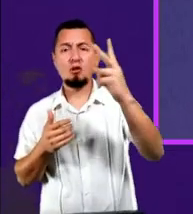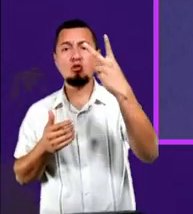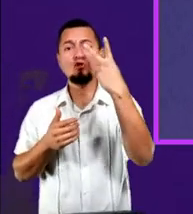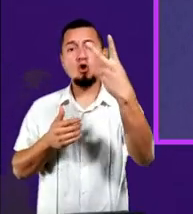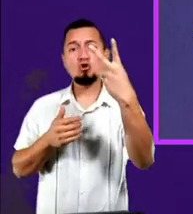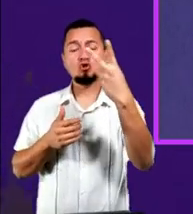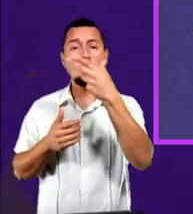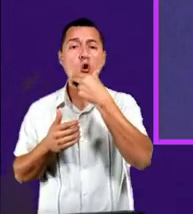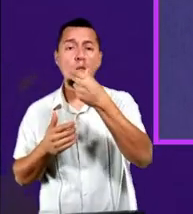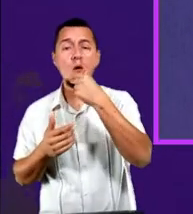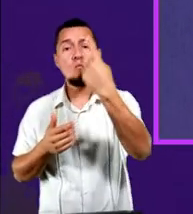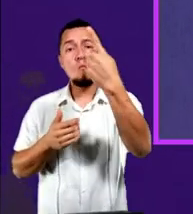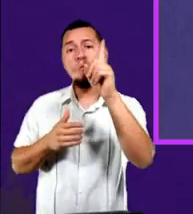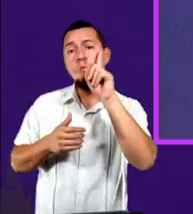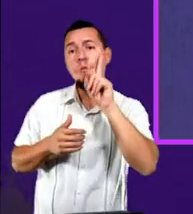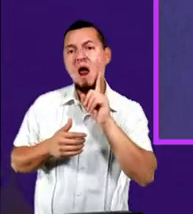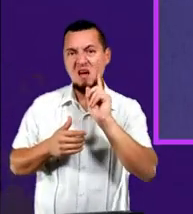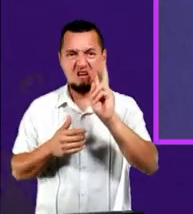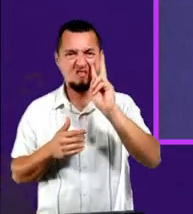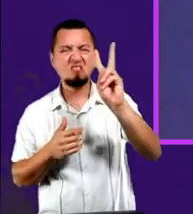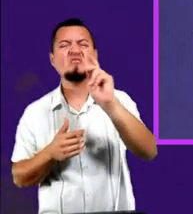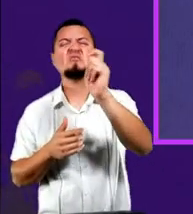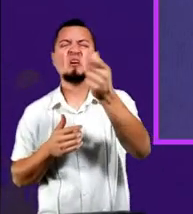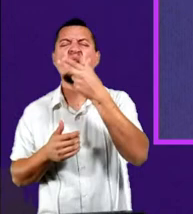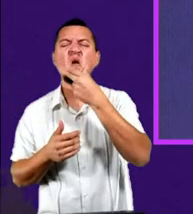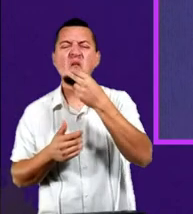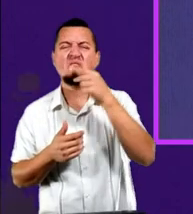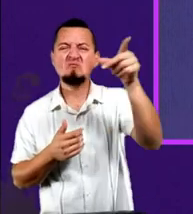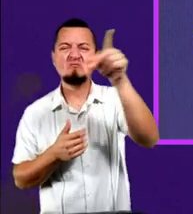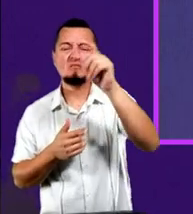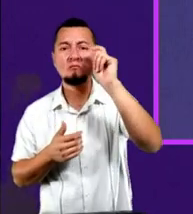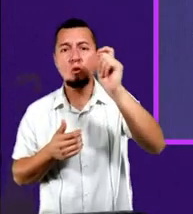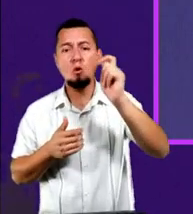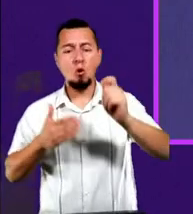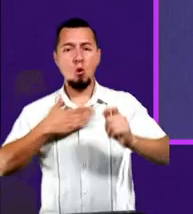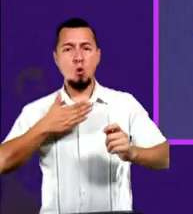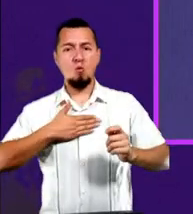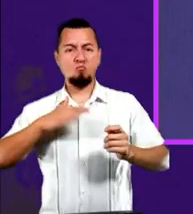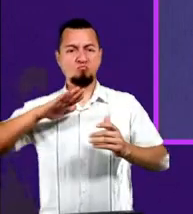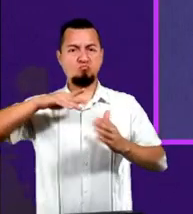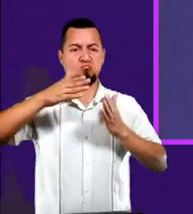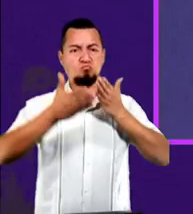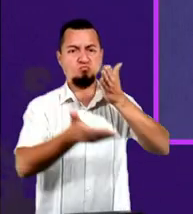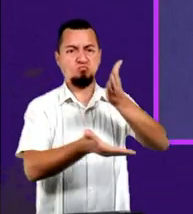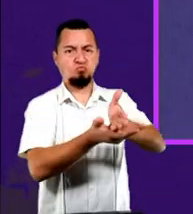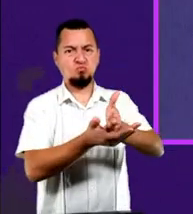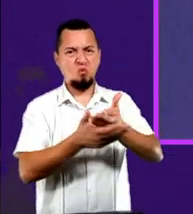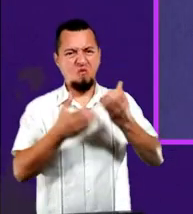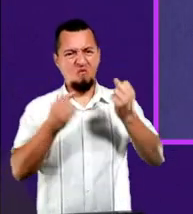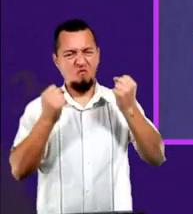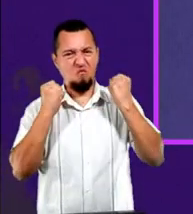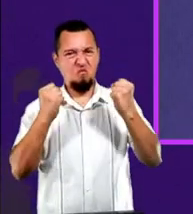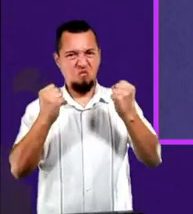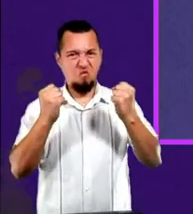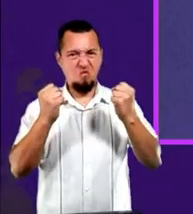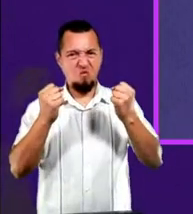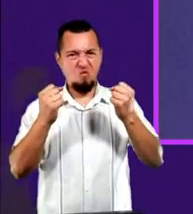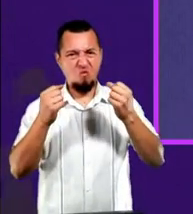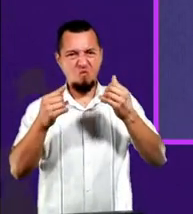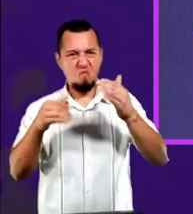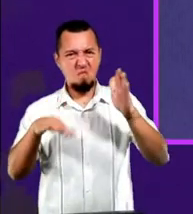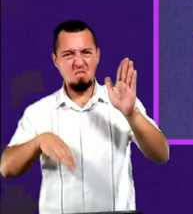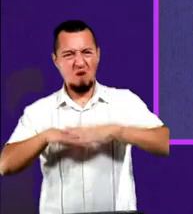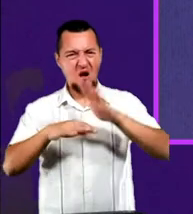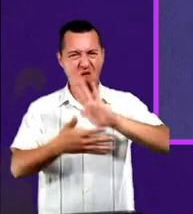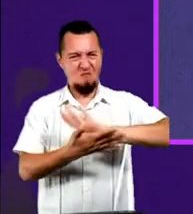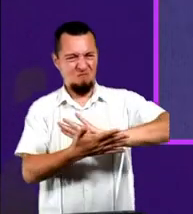los conquistadores, que eran feroces, inclementes y muy abusivos con